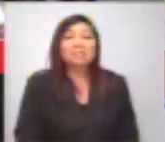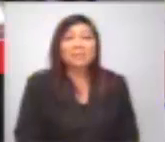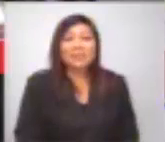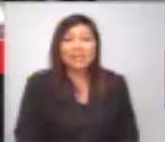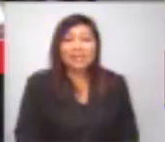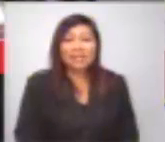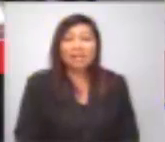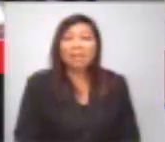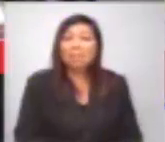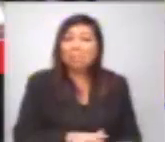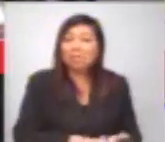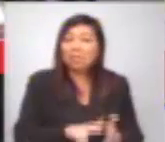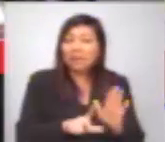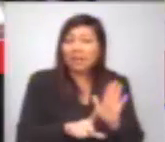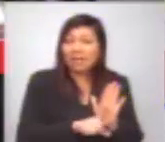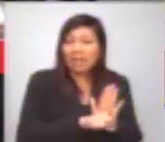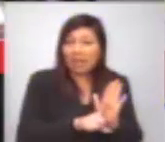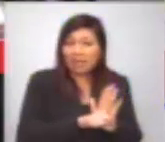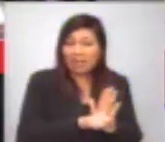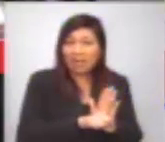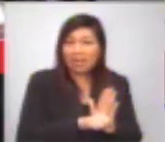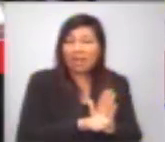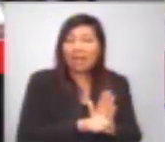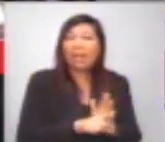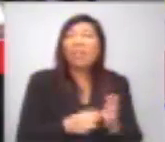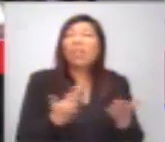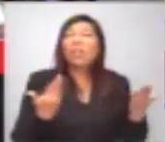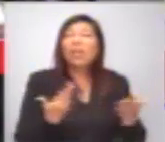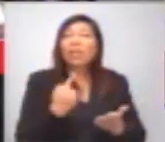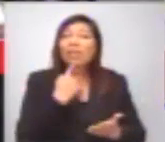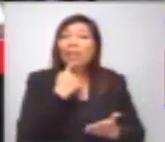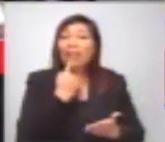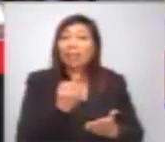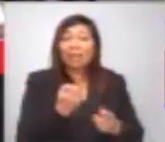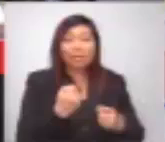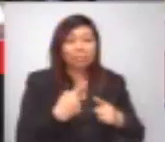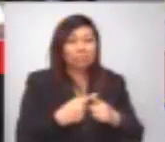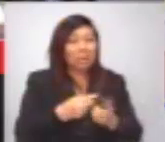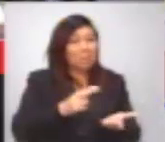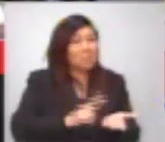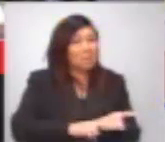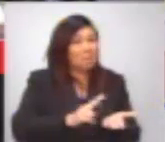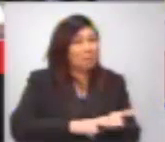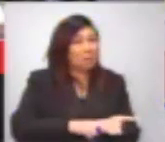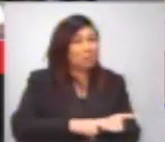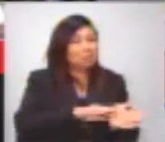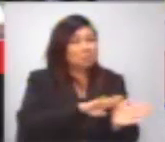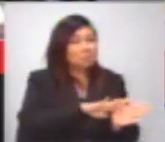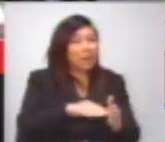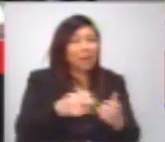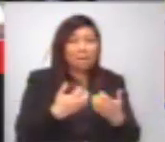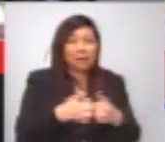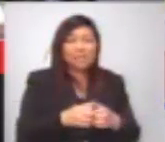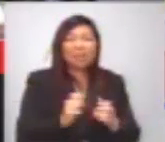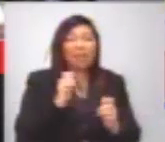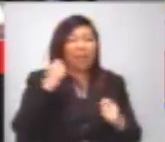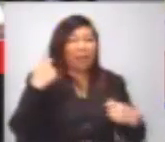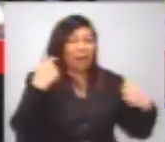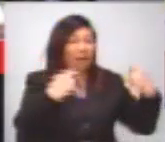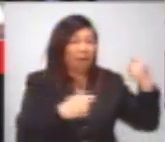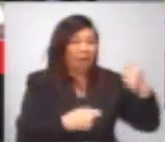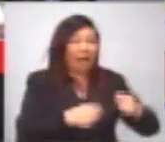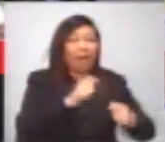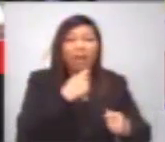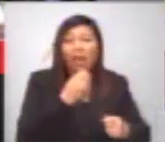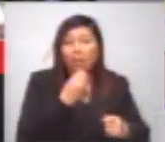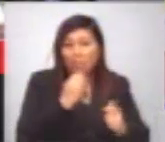plenaria, ha aprobado una ley mediante la cual se exonera de impuestos a las empresas que donan